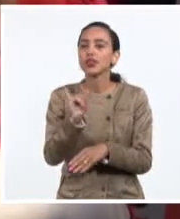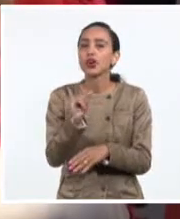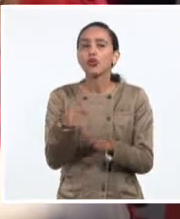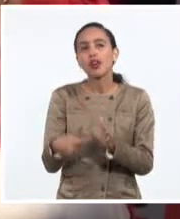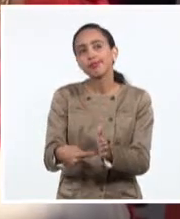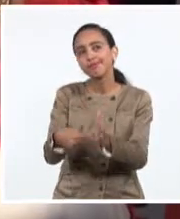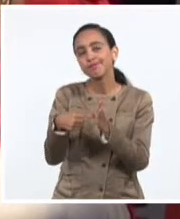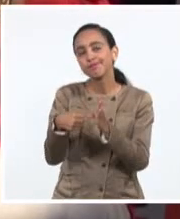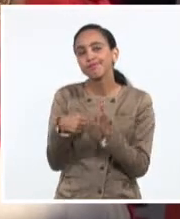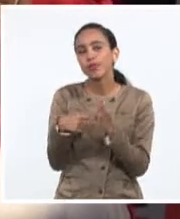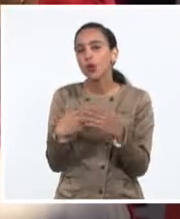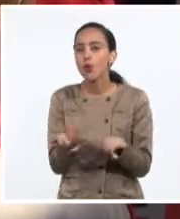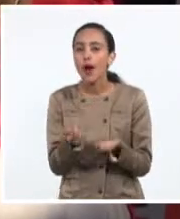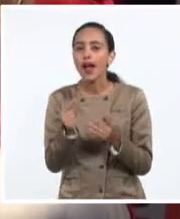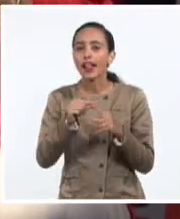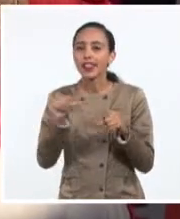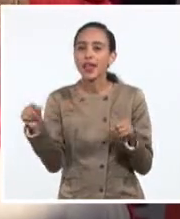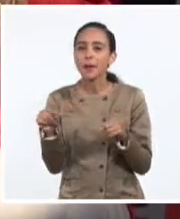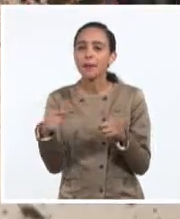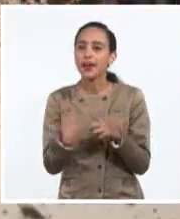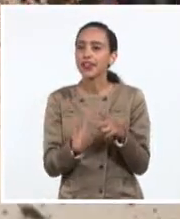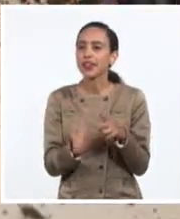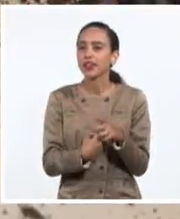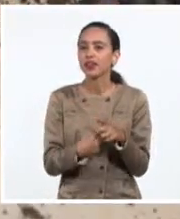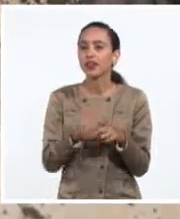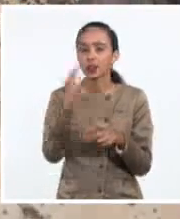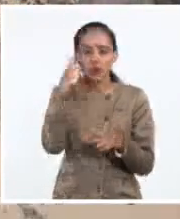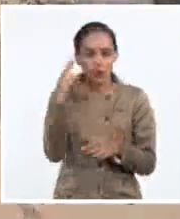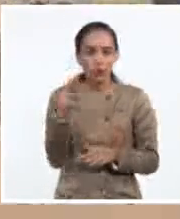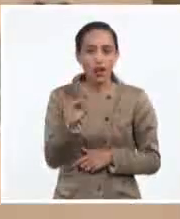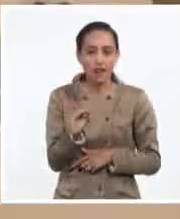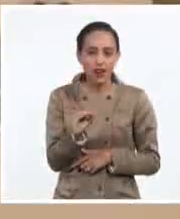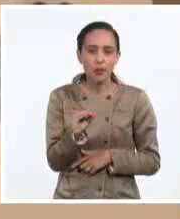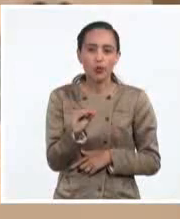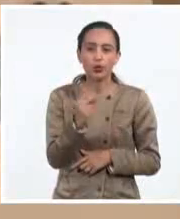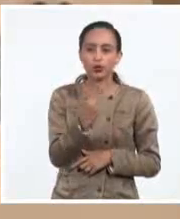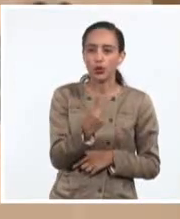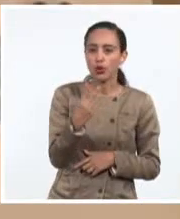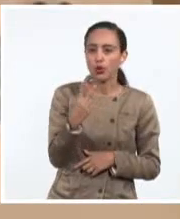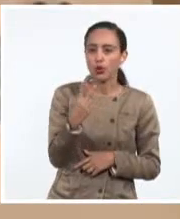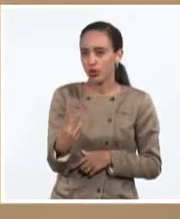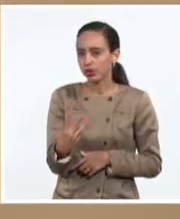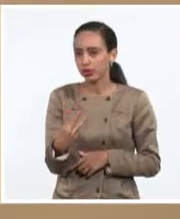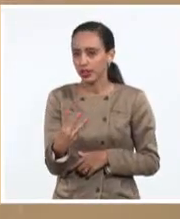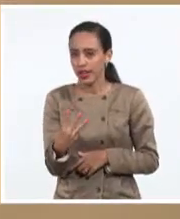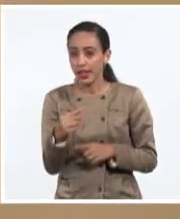sugiriendo el título del disco. Y me acuerdo que hablamos de 2 o 3 títulos que aquí están. Besos de café,